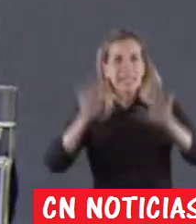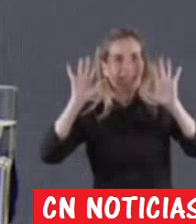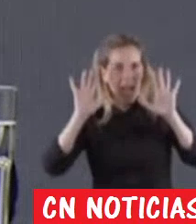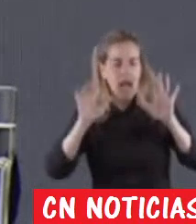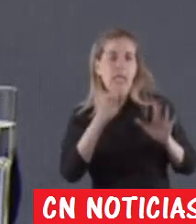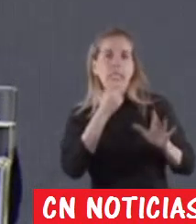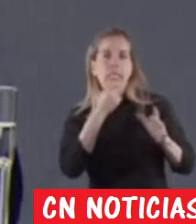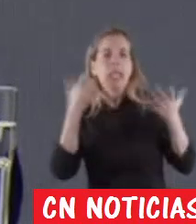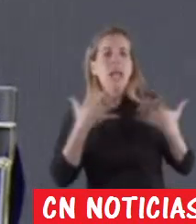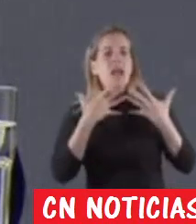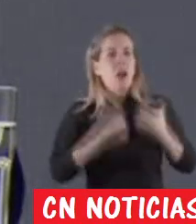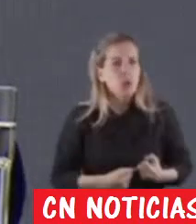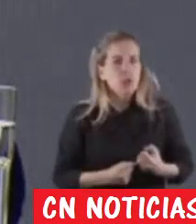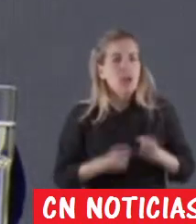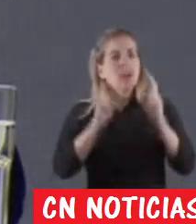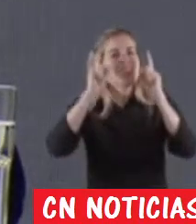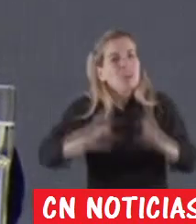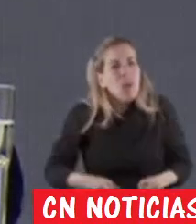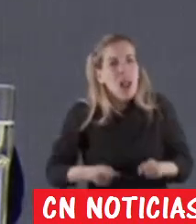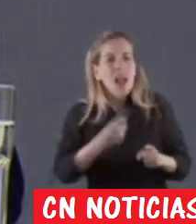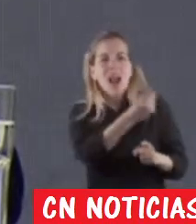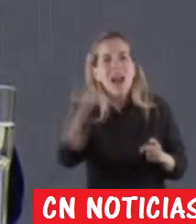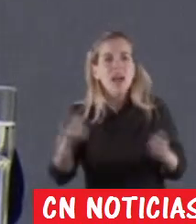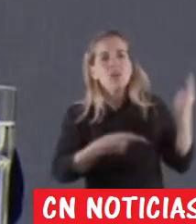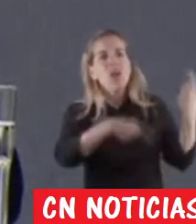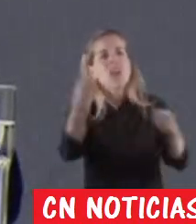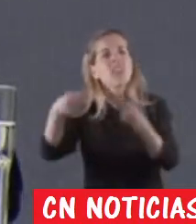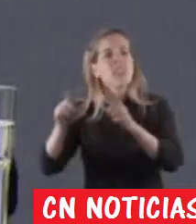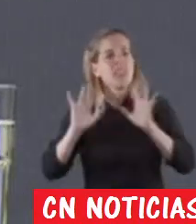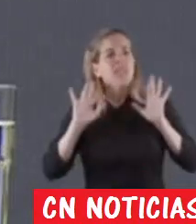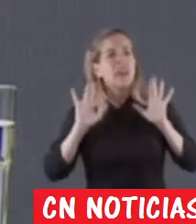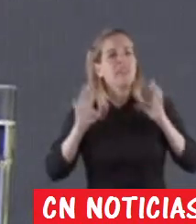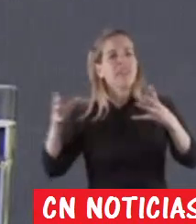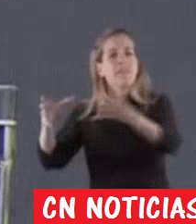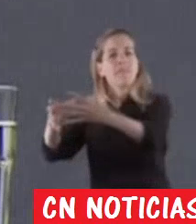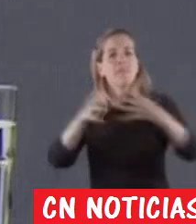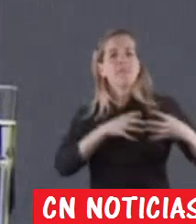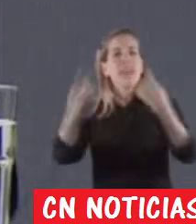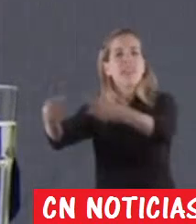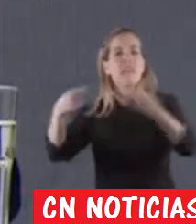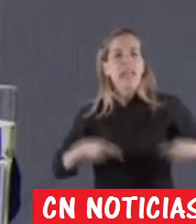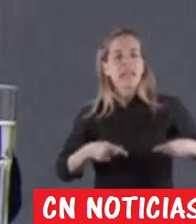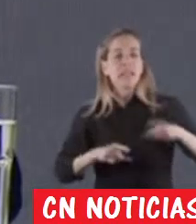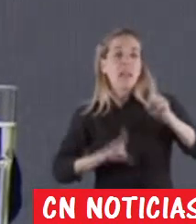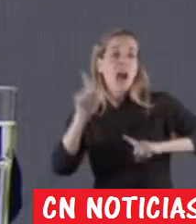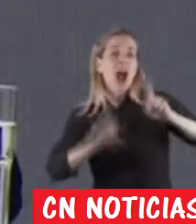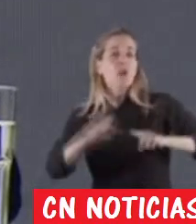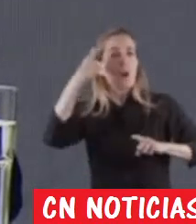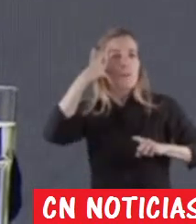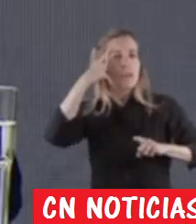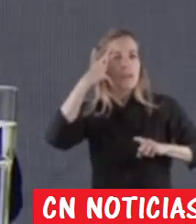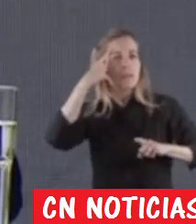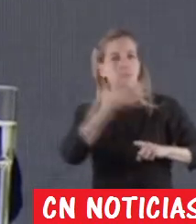que haya, no todos somos lo mismo. Hay algunos que piensan, como bien dijo